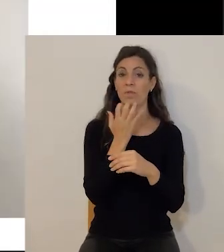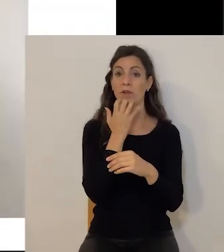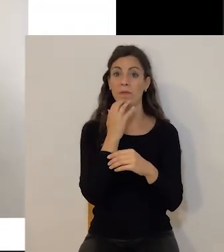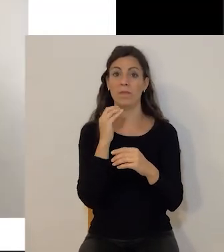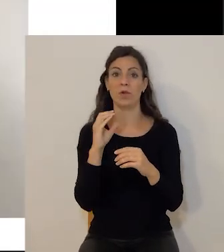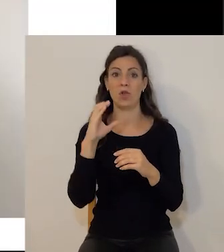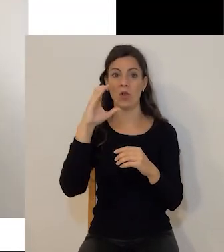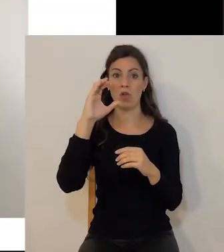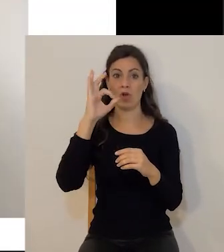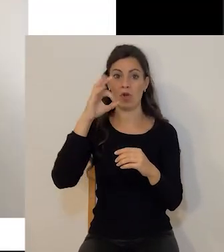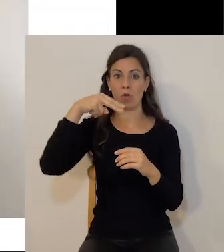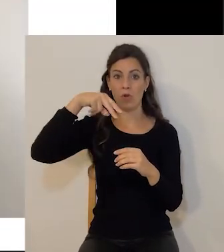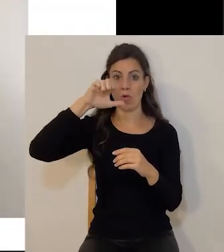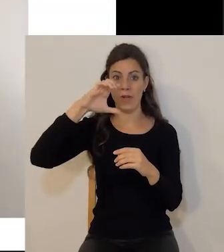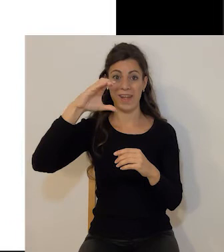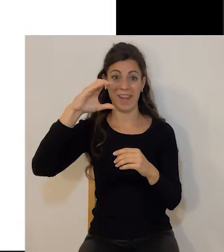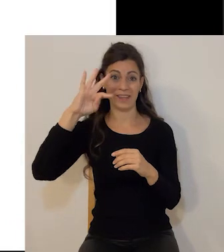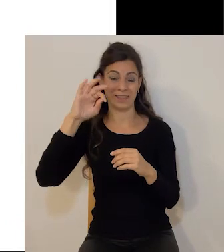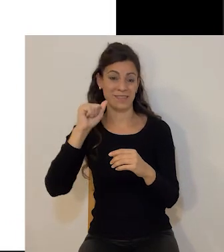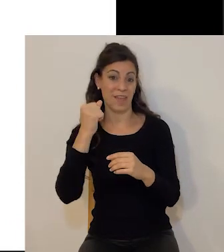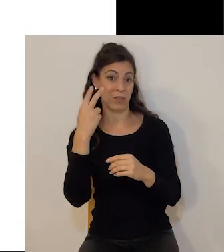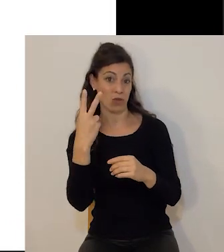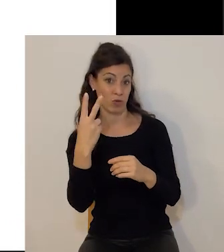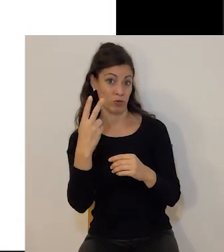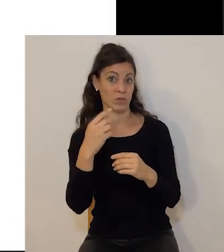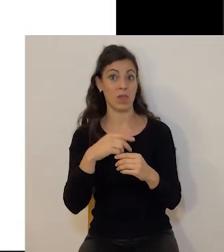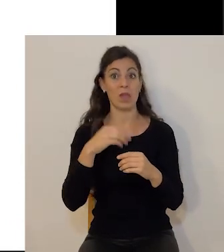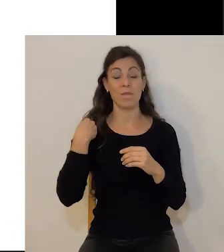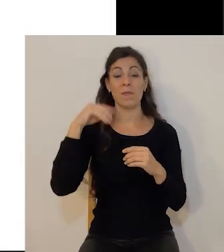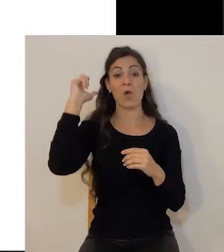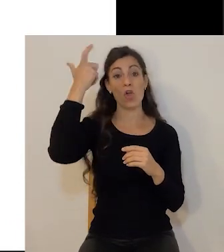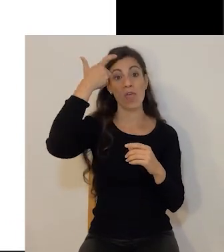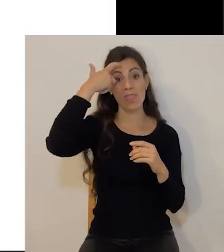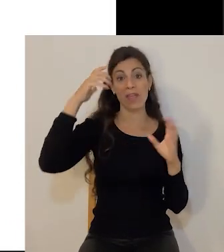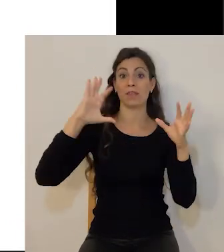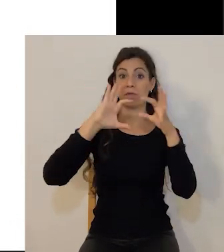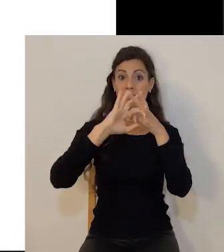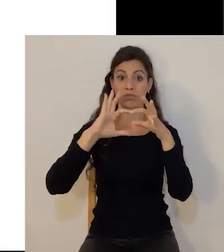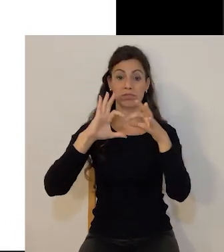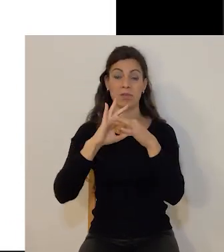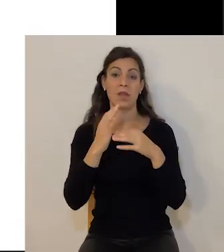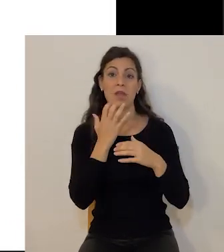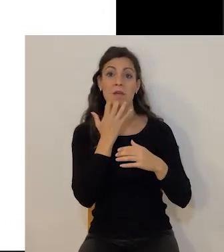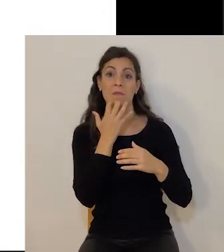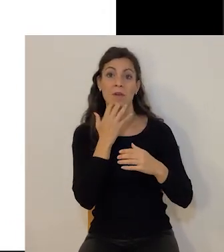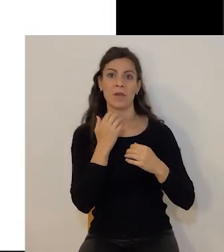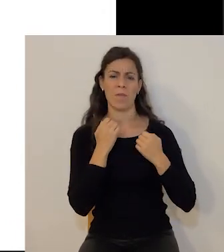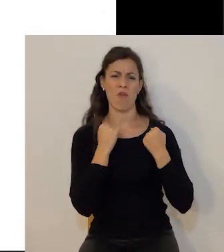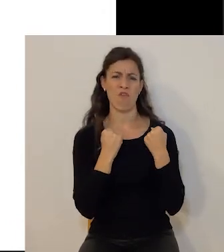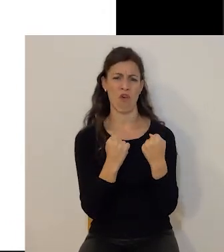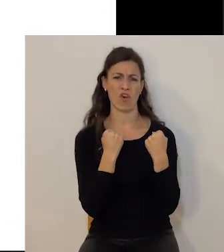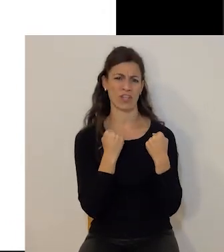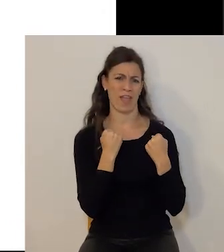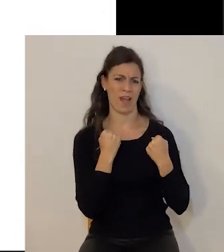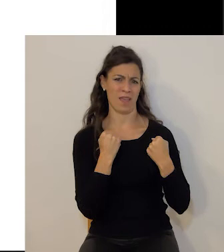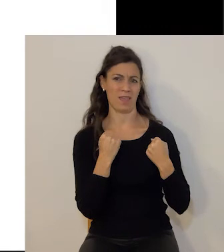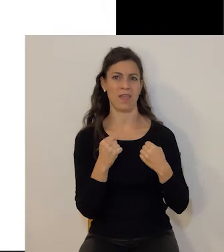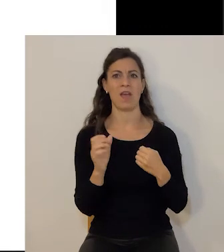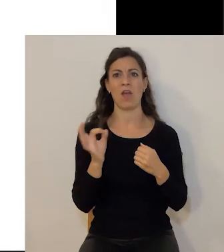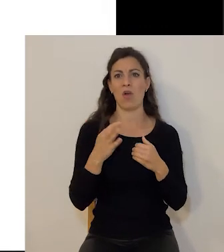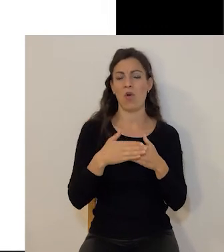nos permite relacionar conceptos, ¿vale? Por ejemplo, fortaleza, por ejemplo,